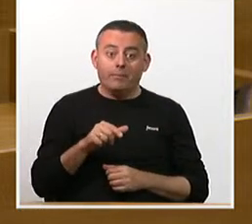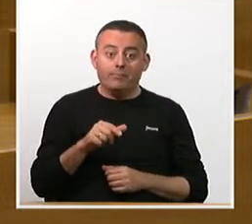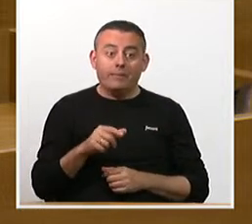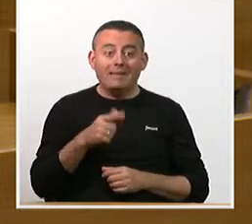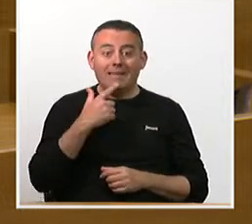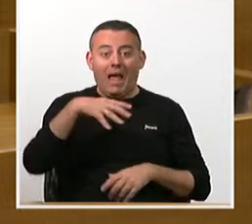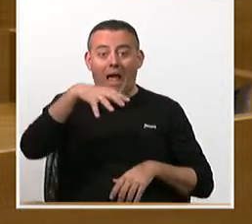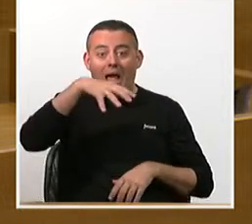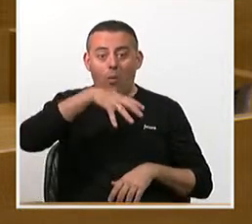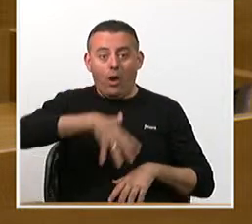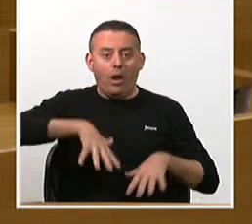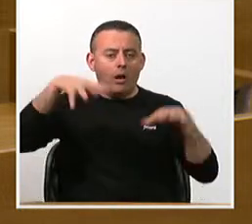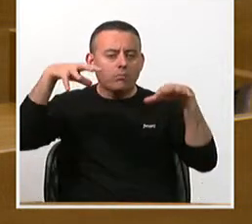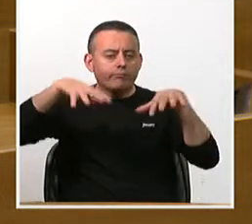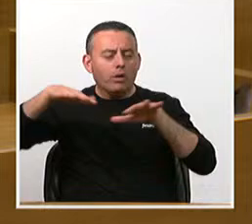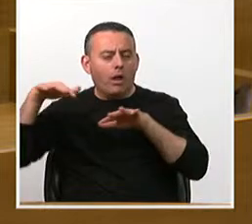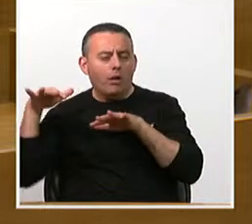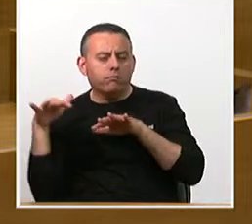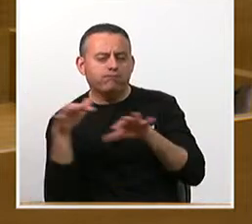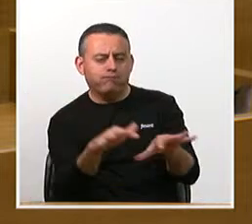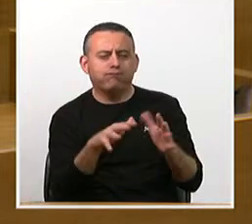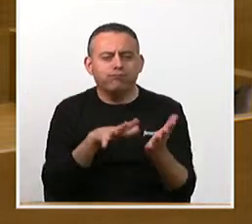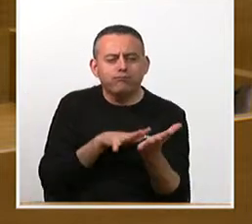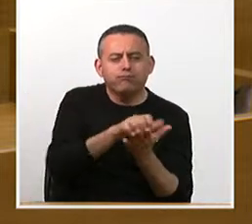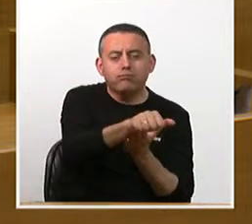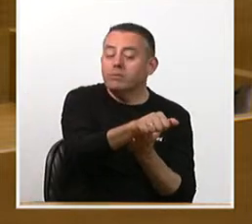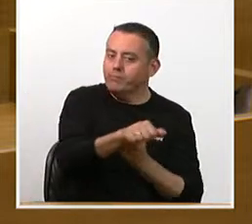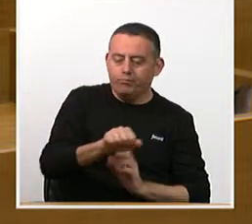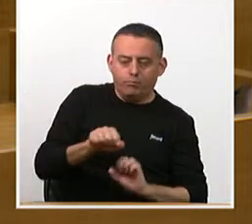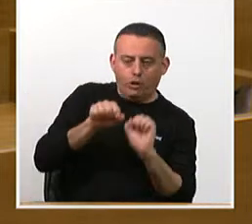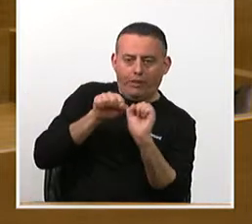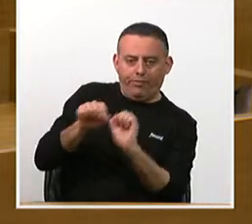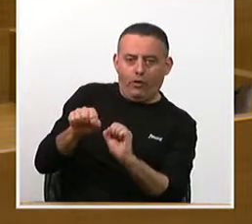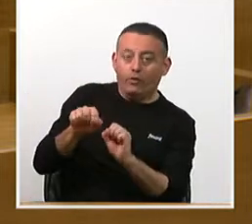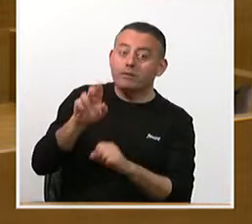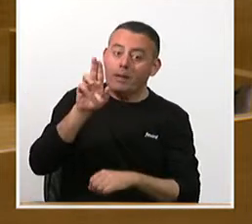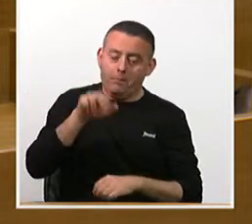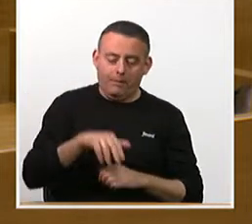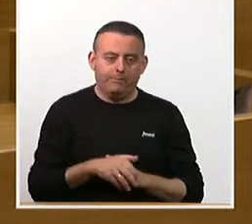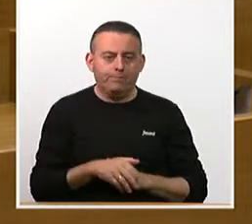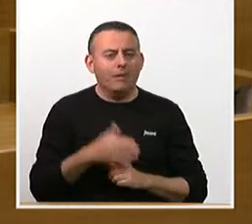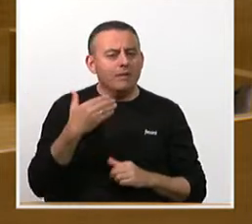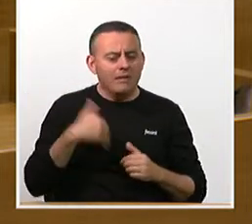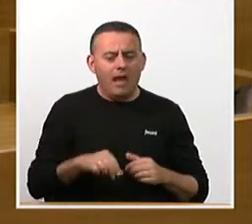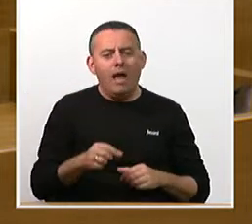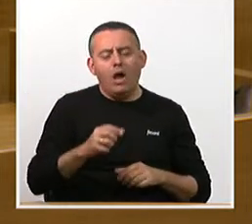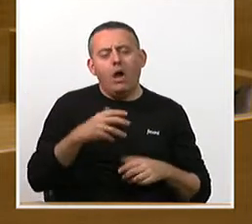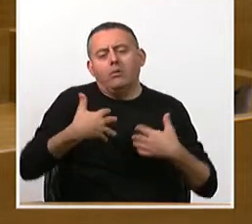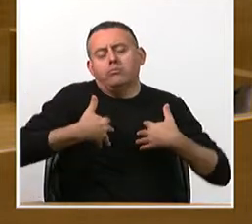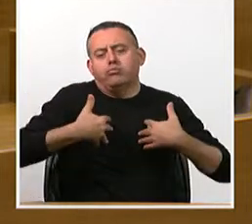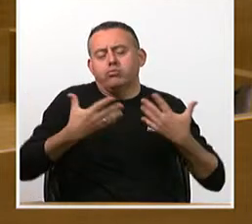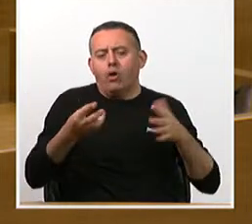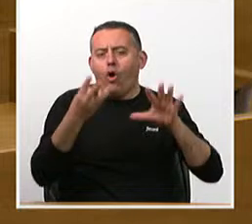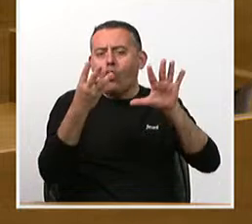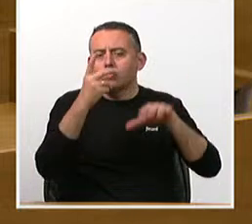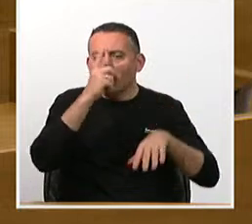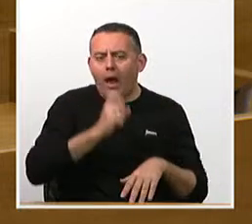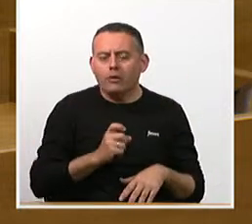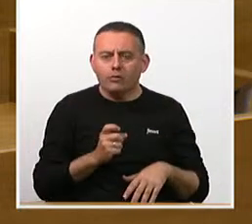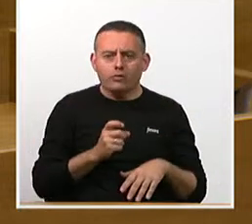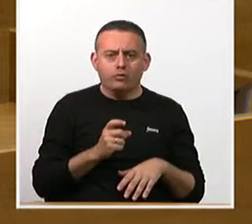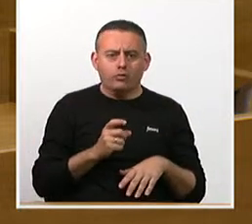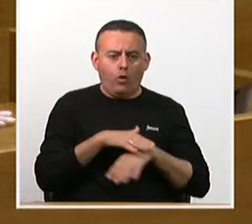infraestructuras necesarias que han sufrido durante demasiado tiempo durante 8 años en concreto la falta de empuje de un